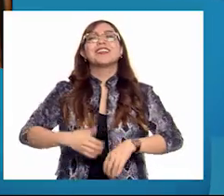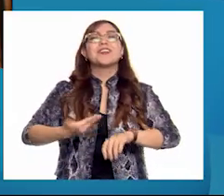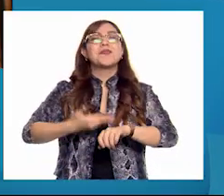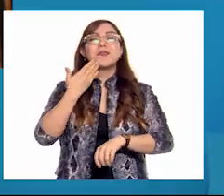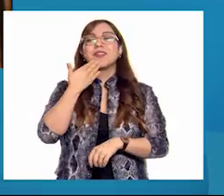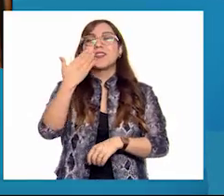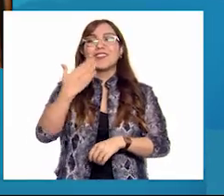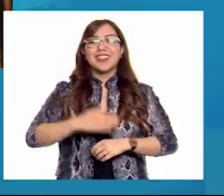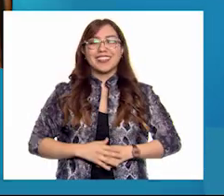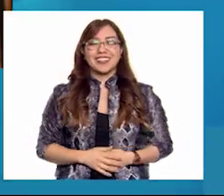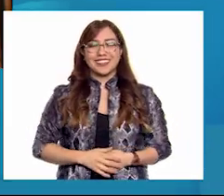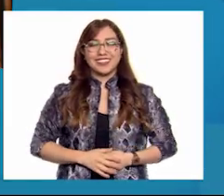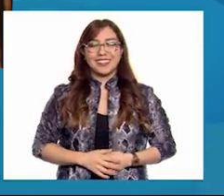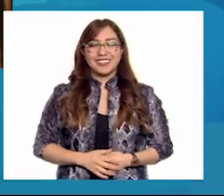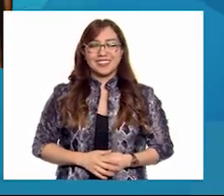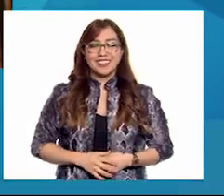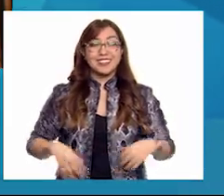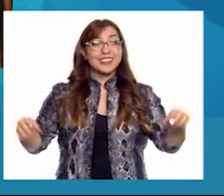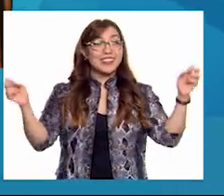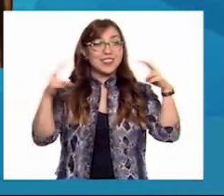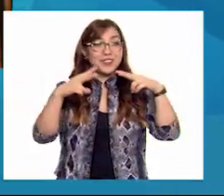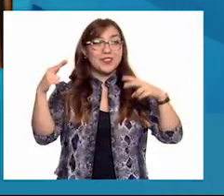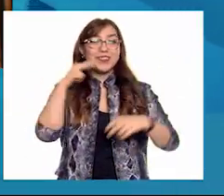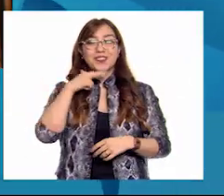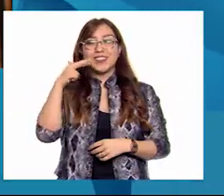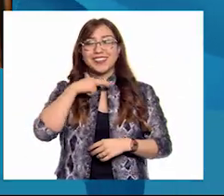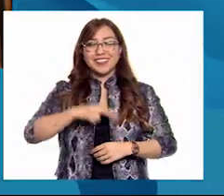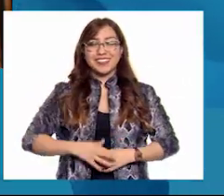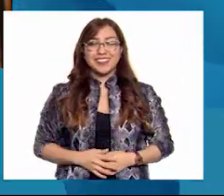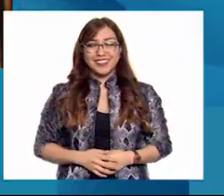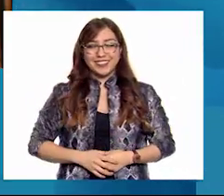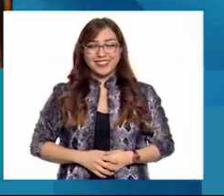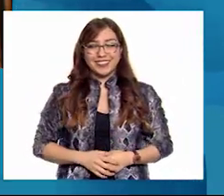¡Muy bien! ¡Nos vemos pronto!